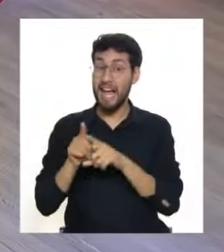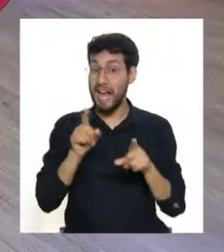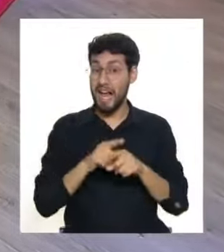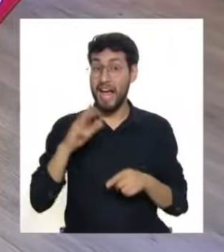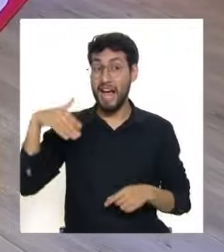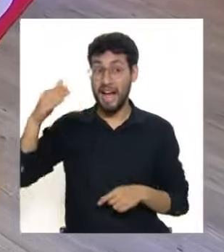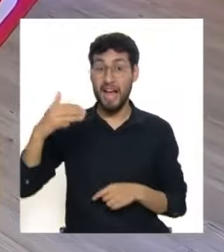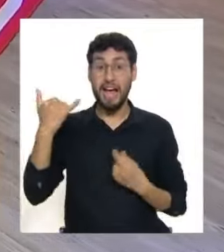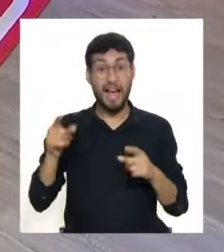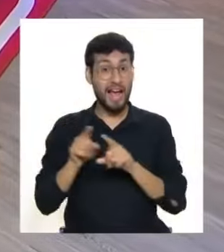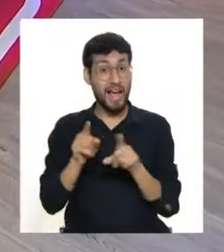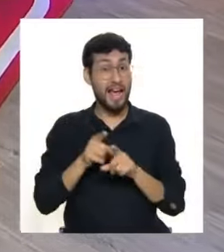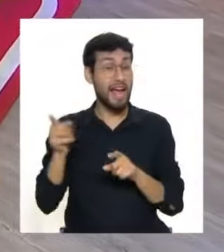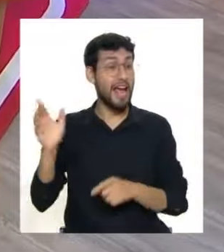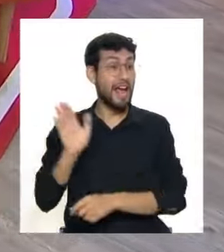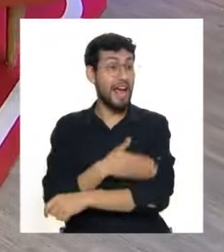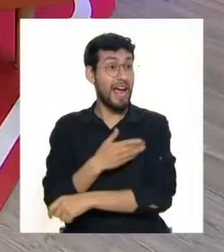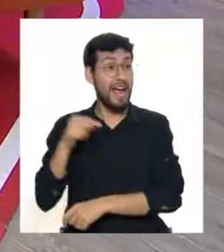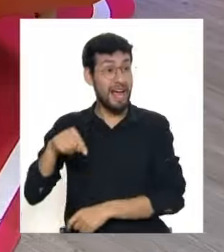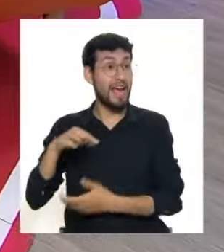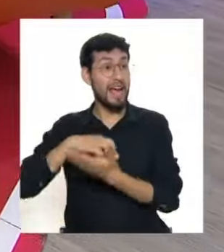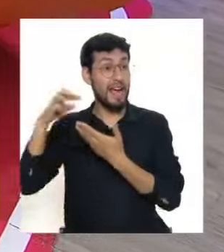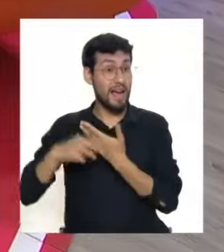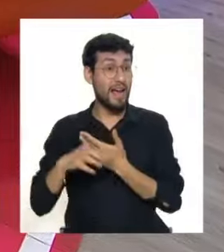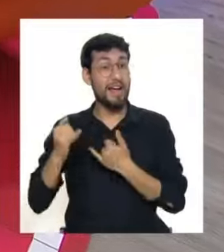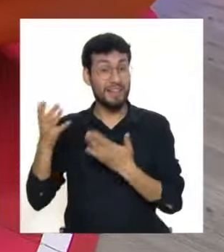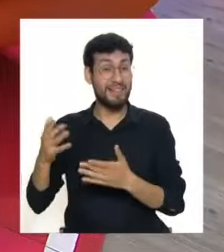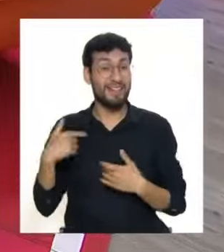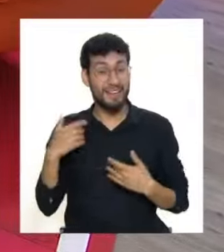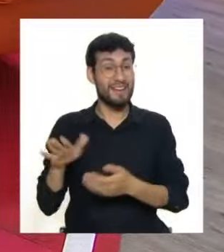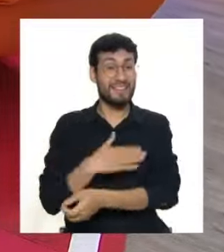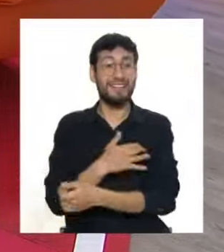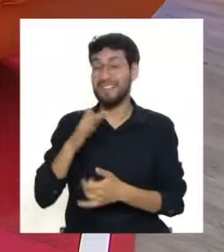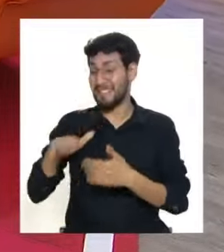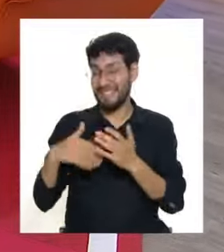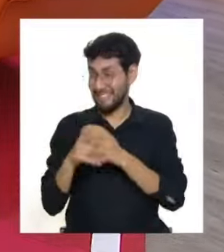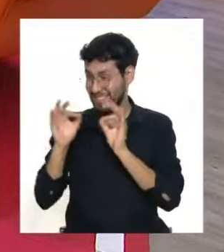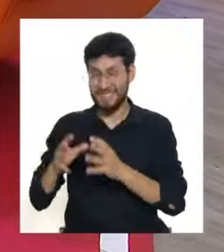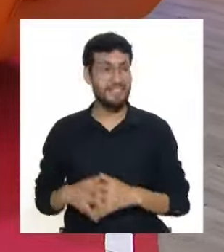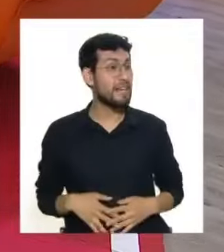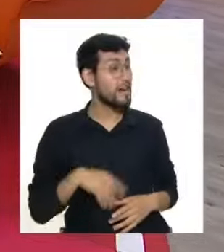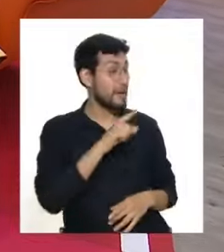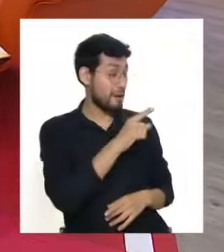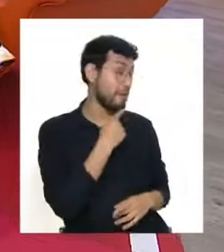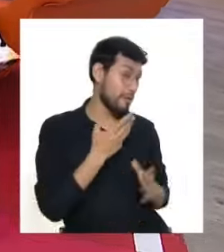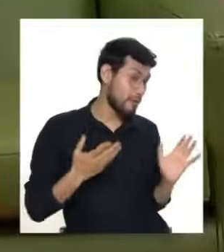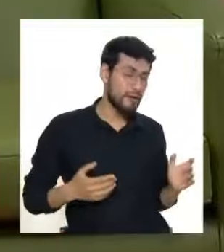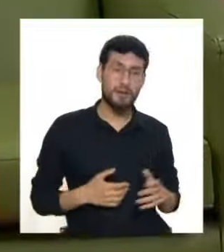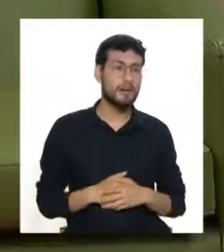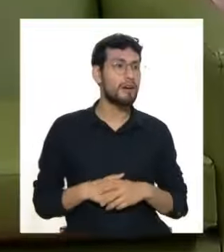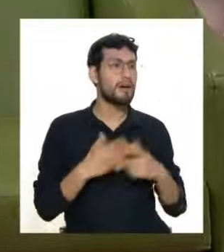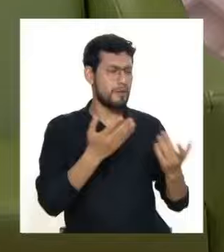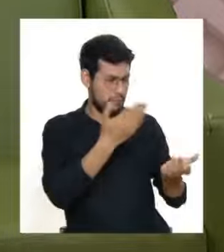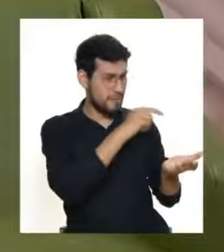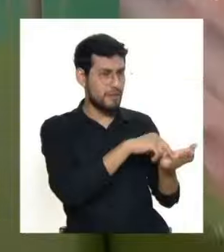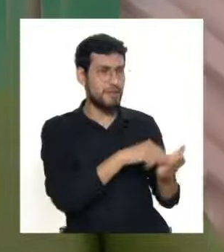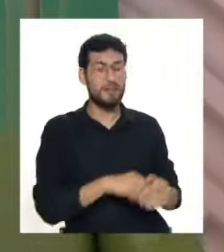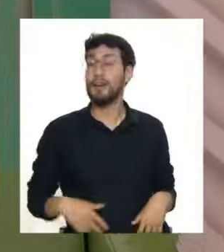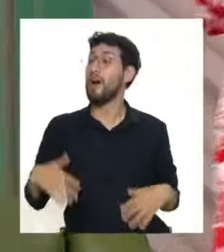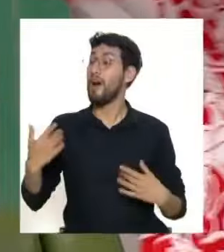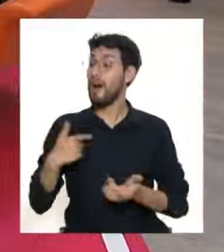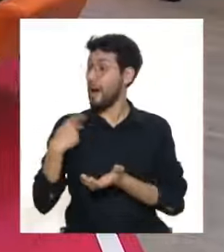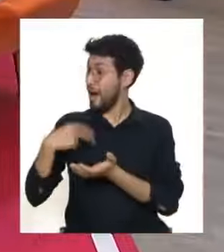Adelante, no, por supuesto que nos va a cantar aquí en el programa porque nos va a hacer musical de todas maneras. Pero mira una cosa, papi. Ponte de pies. Ay, Jesús,